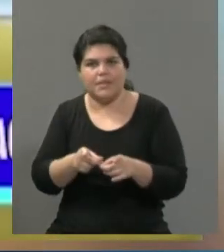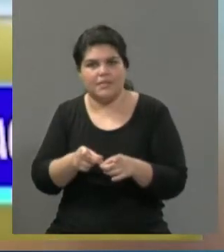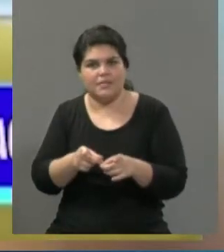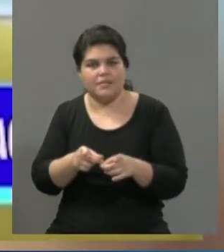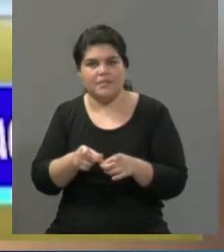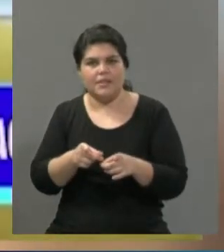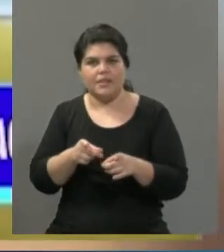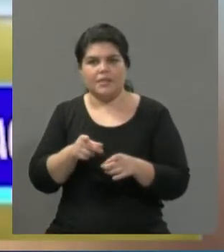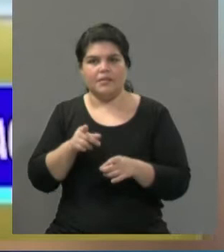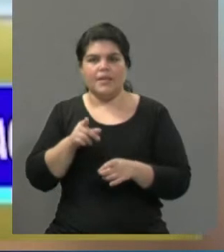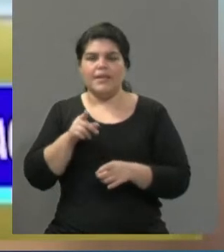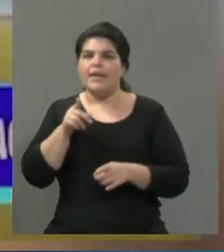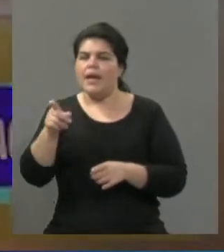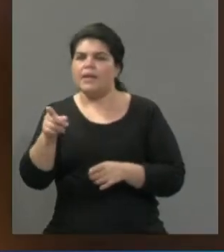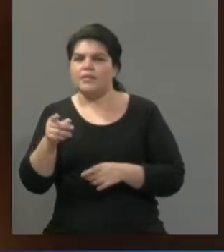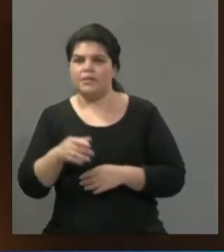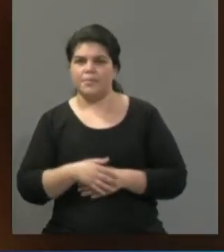de